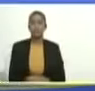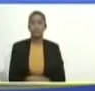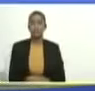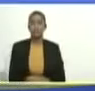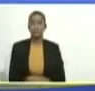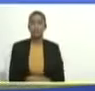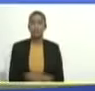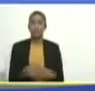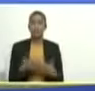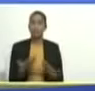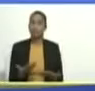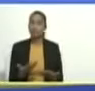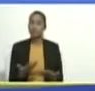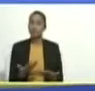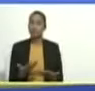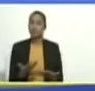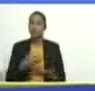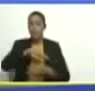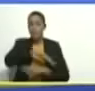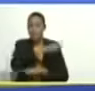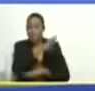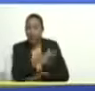y peces.